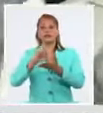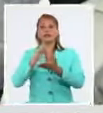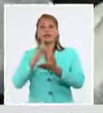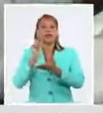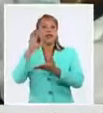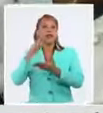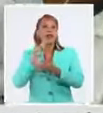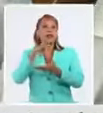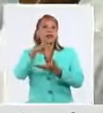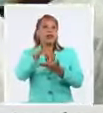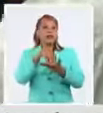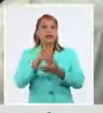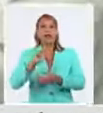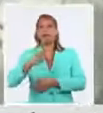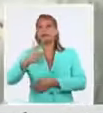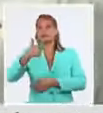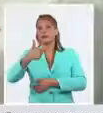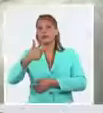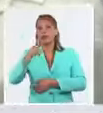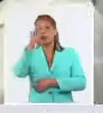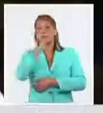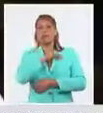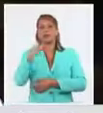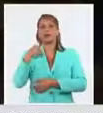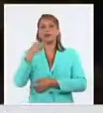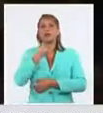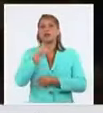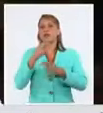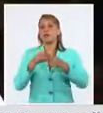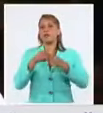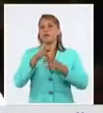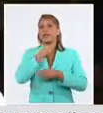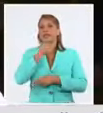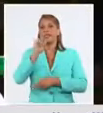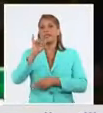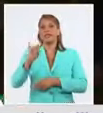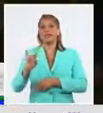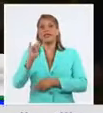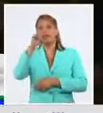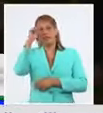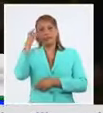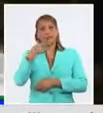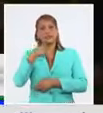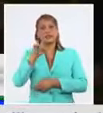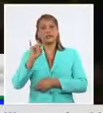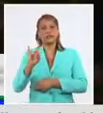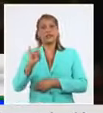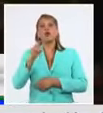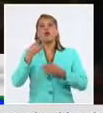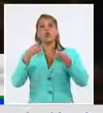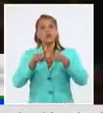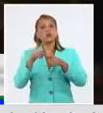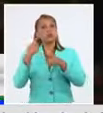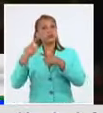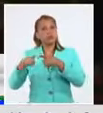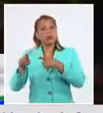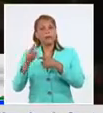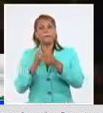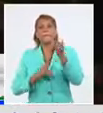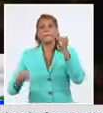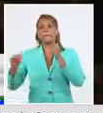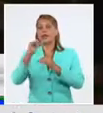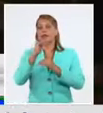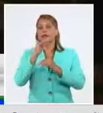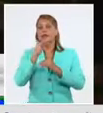la vicepresidenta ejecutiva, la doctora Delcy Rodríguez, de conjunto con el doctor Carlos Alvarado González, ministro del Poder Popular para la